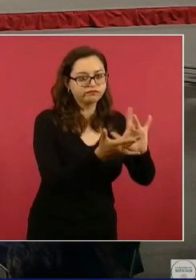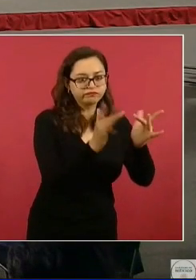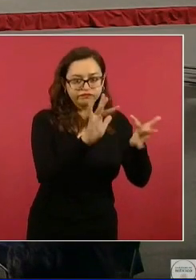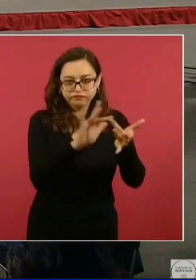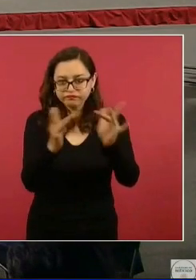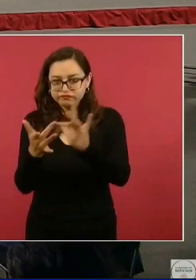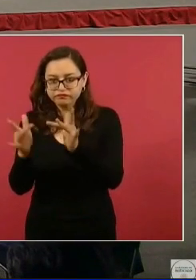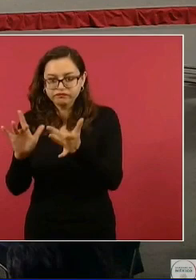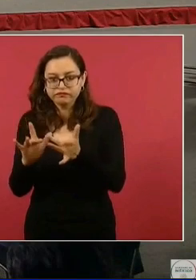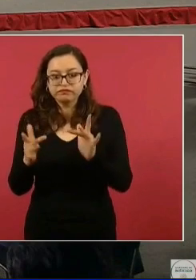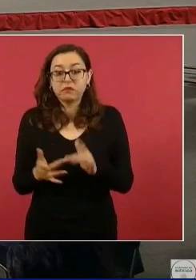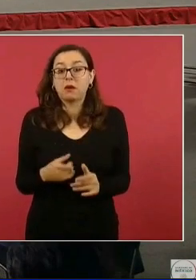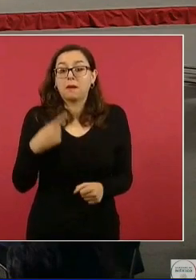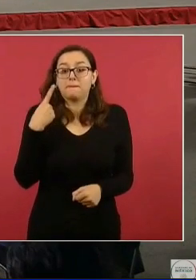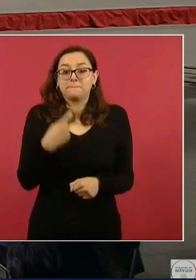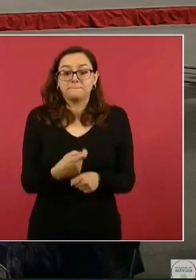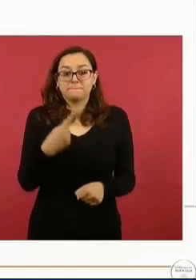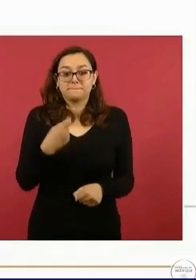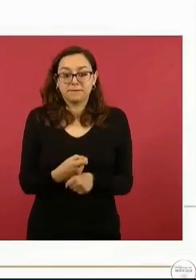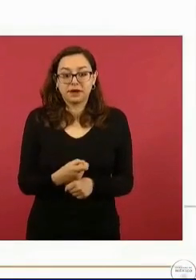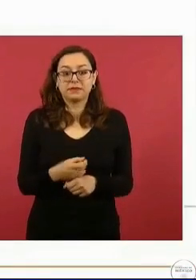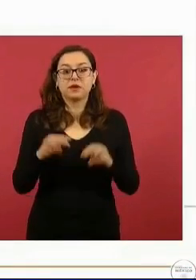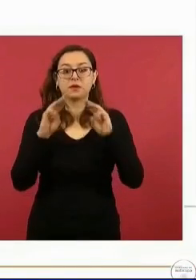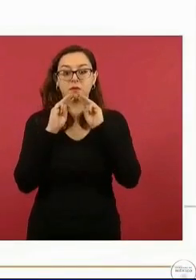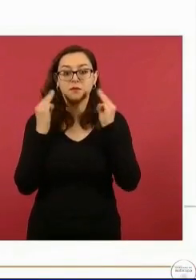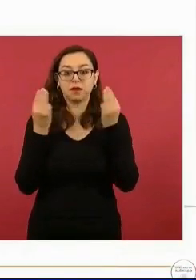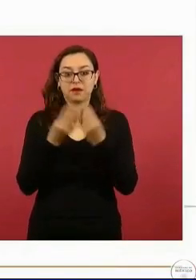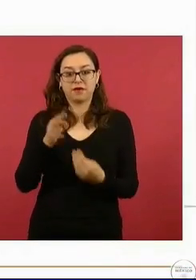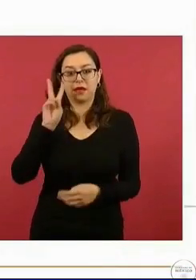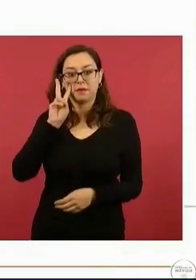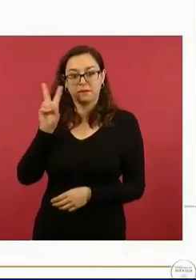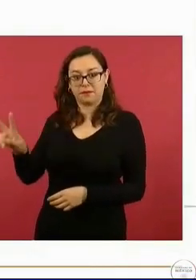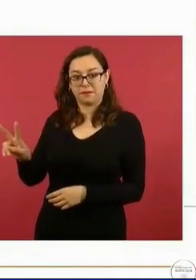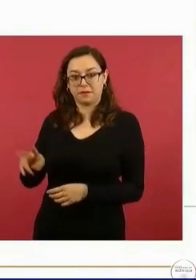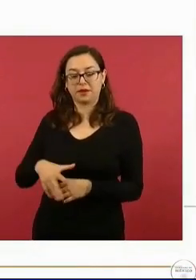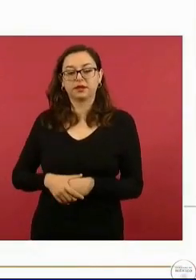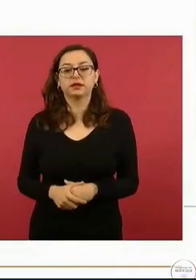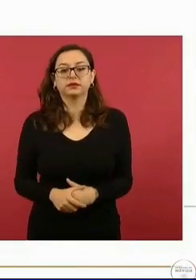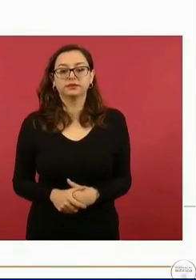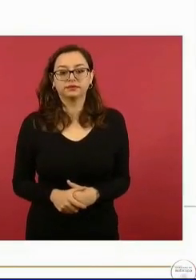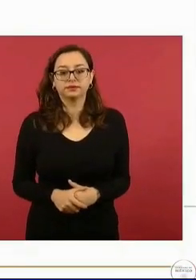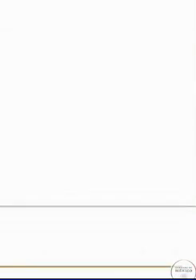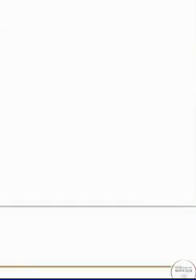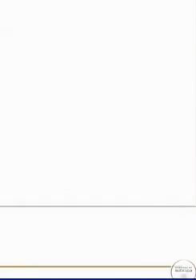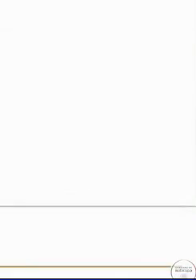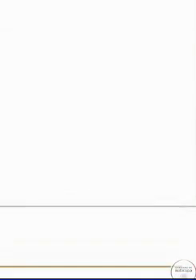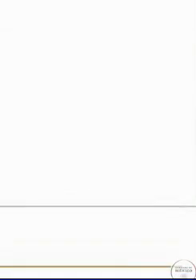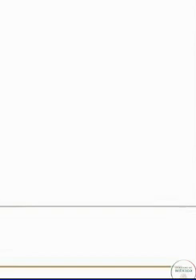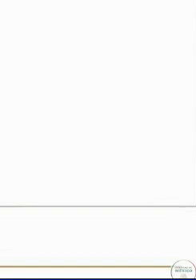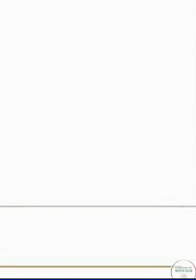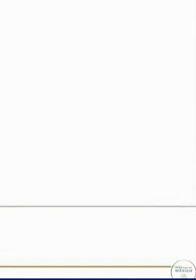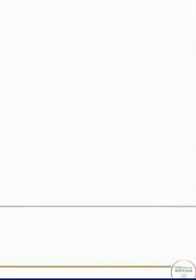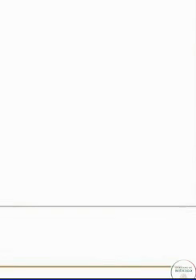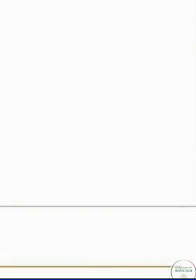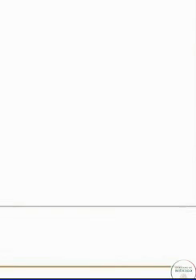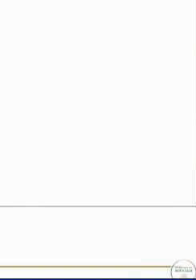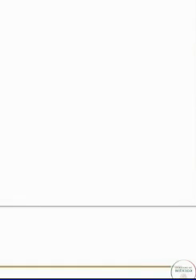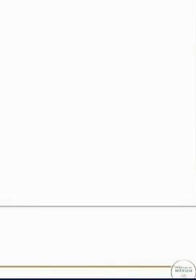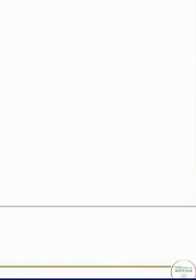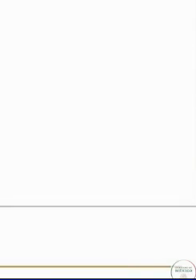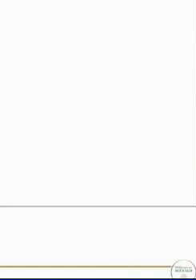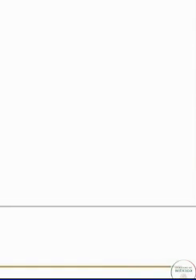que no había nada nuevo, que básicamente la verdad histórica que planteó Murillo Karam se